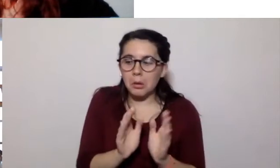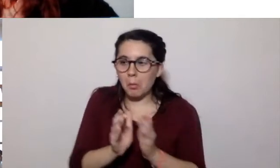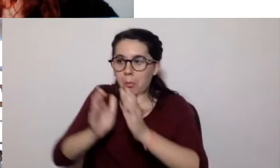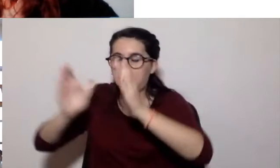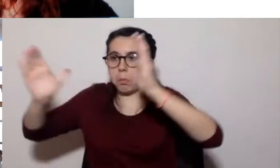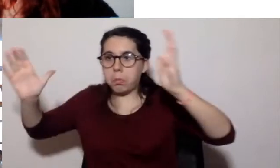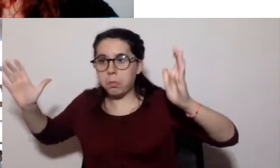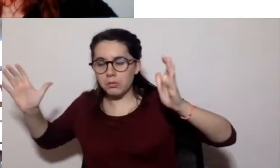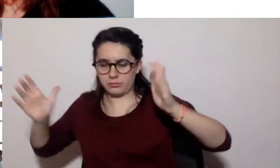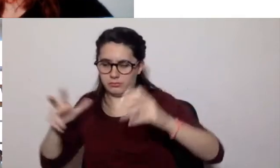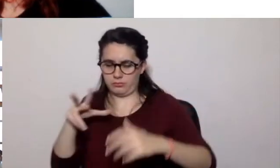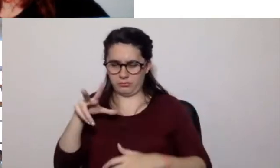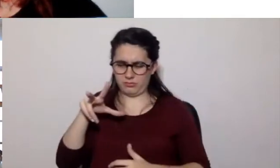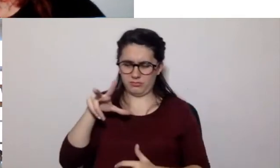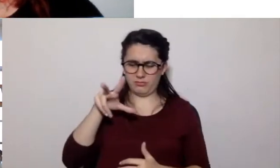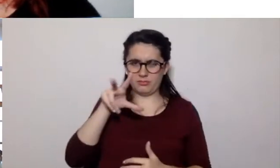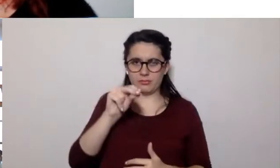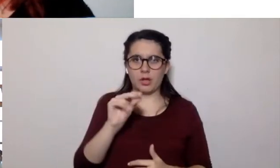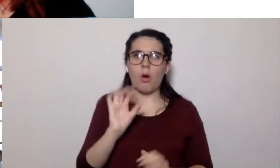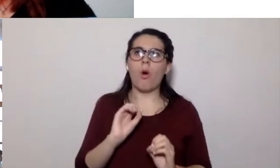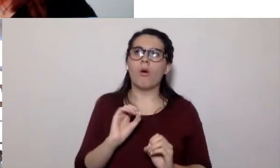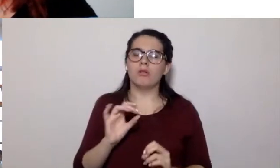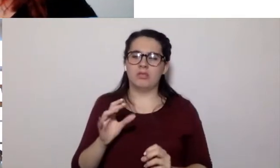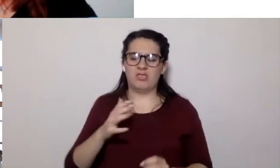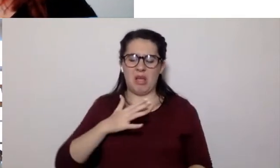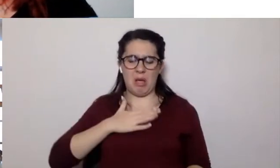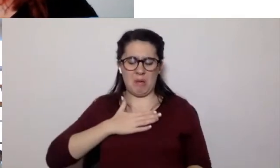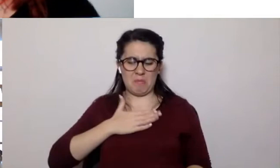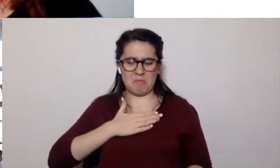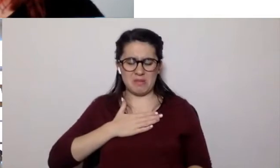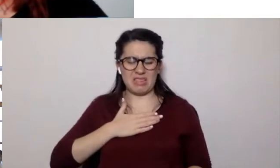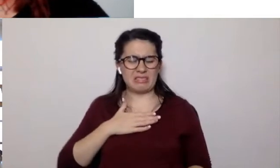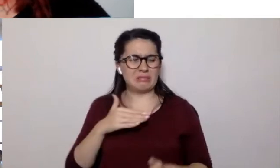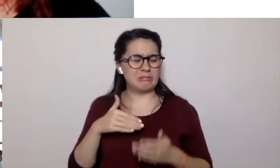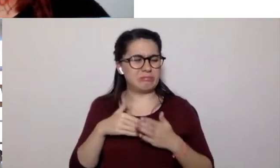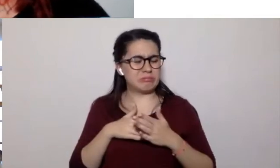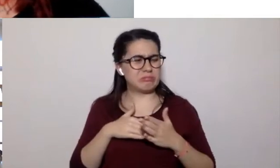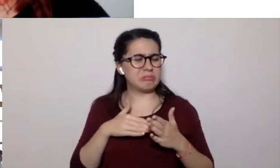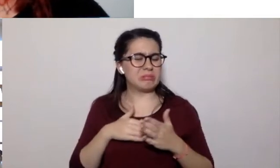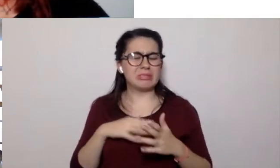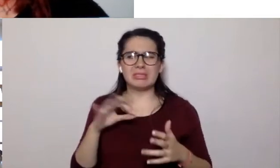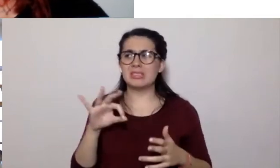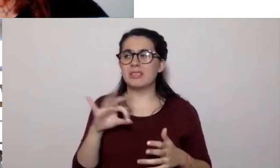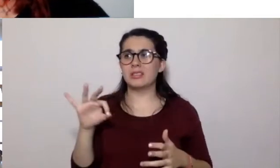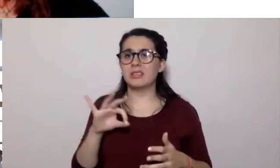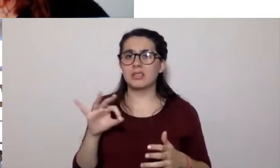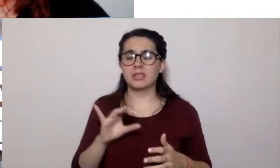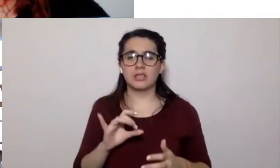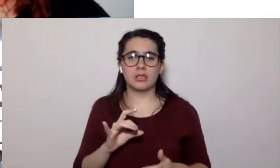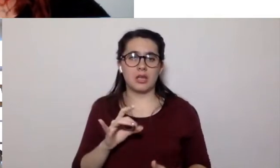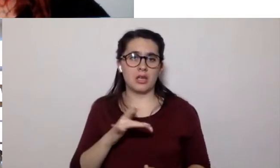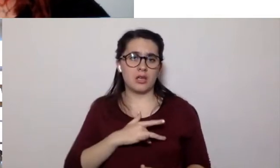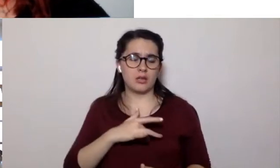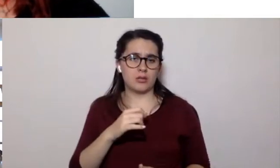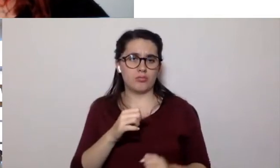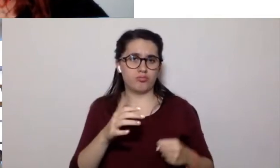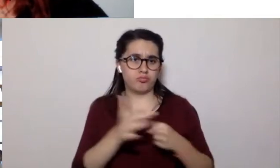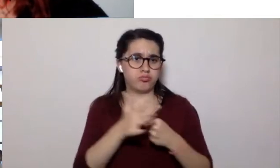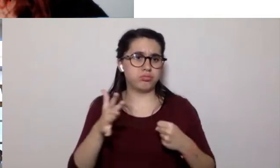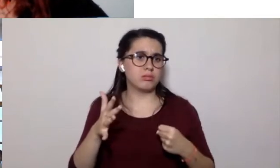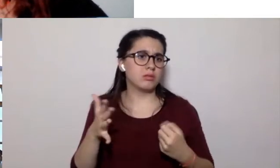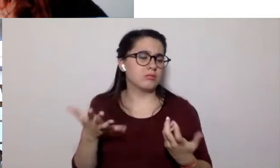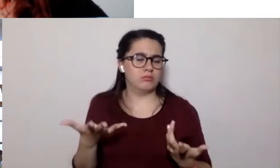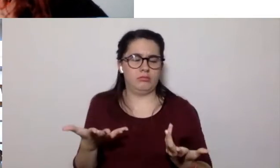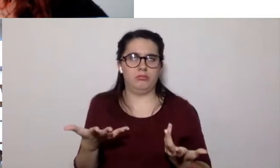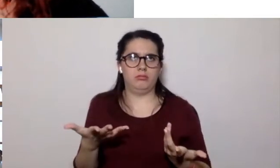Si sientes presión en el pecho, dices, es que ya me está dando un paro cardíaco, ¿no? O